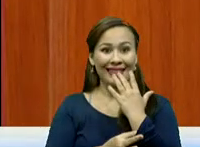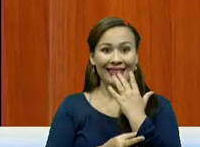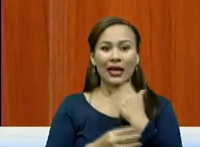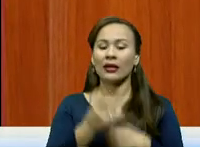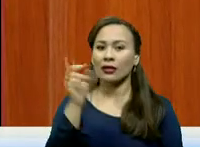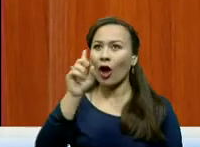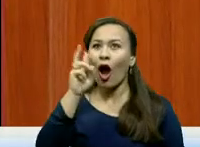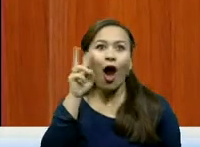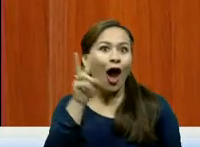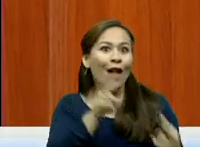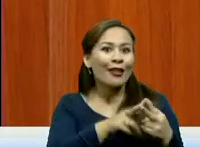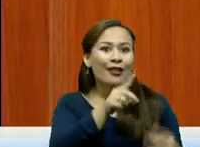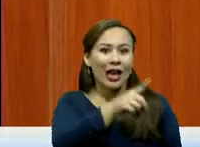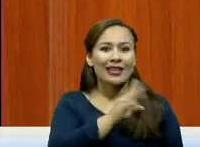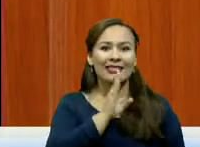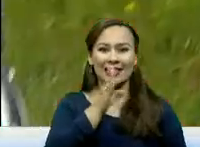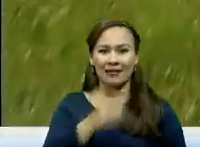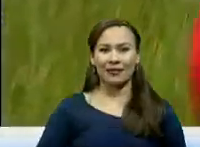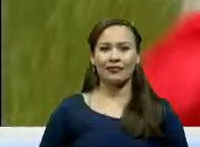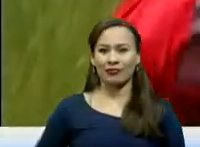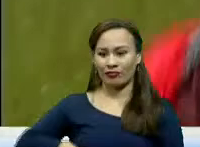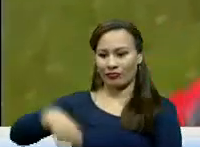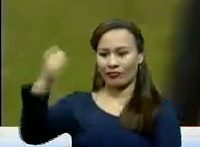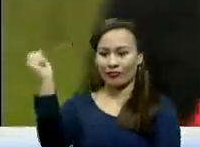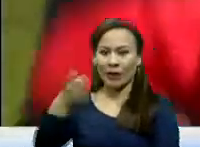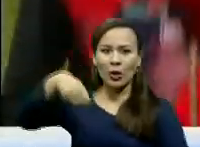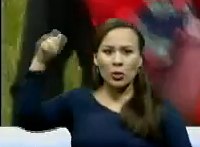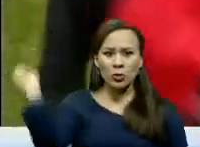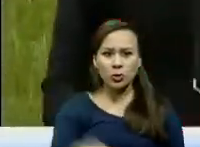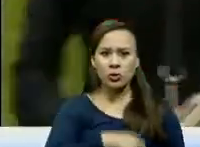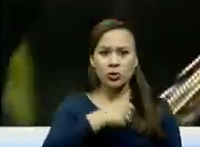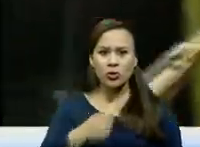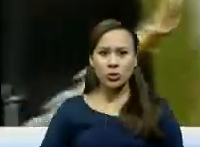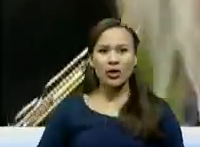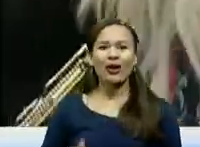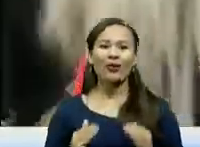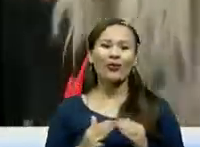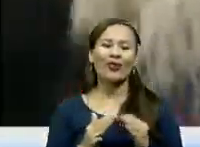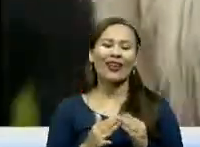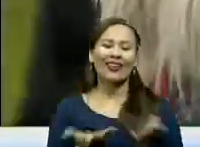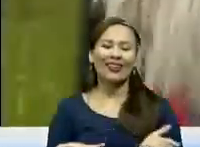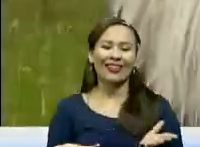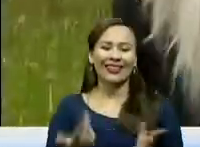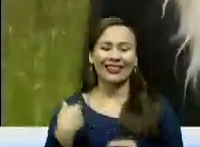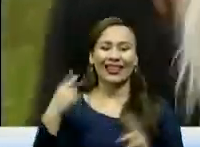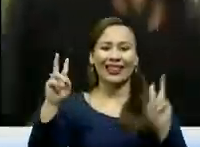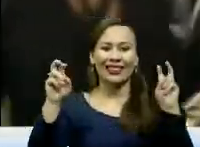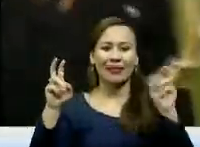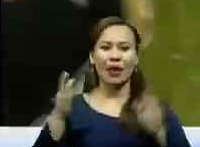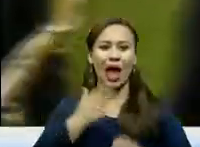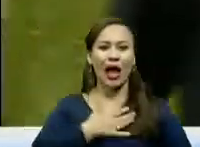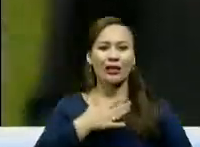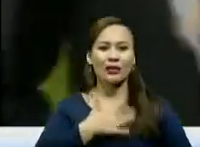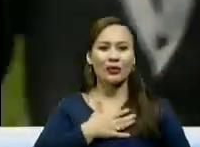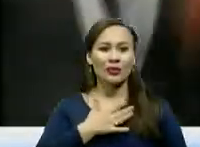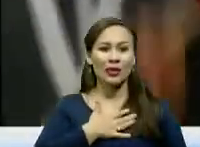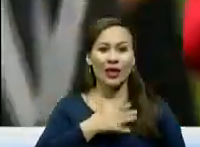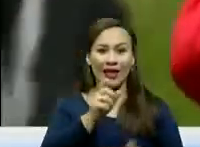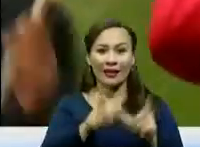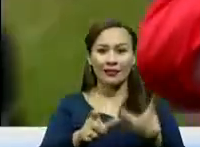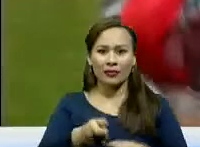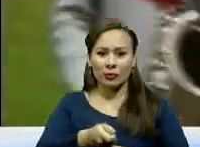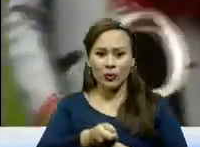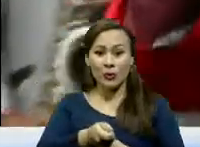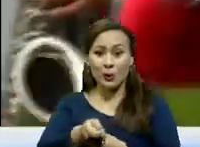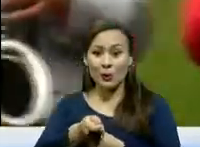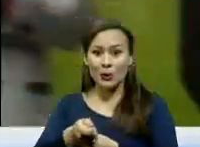le reconozcan, y el acielo fuerte en la mano. A más del asilo fuerte también llevan lo que llamamos nosotros un asustador o algo con que intimidar